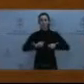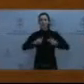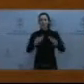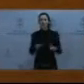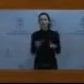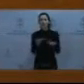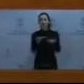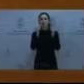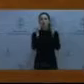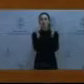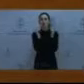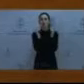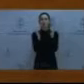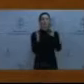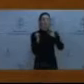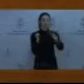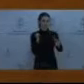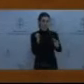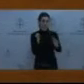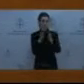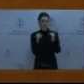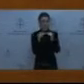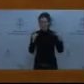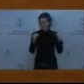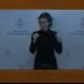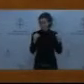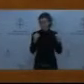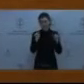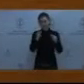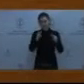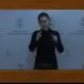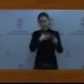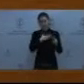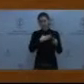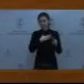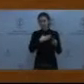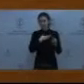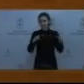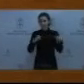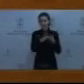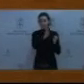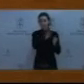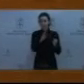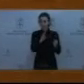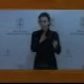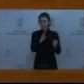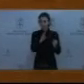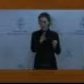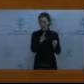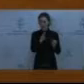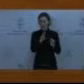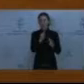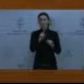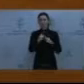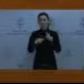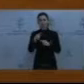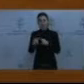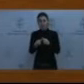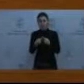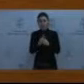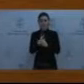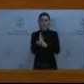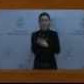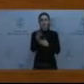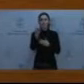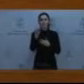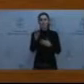tal equiparación? Yo le anticipo que nuestra postura, la del Grupo Parlamentario Popular y la de las familias afectadas, es que